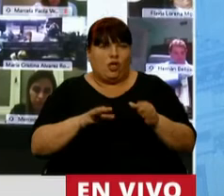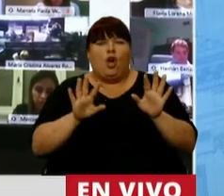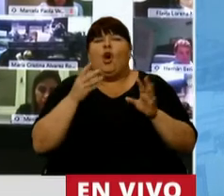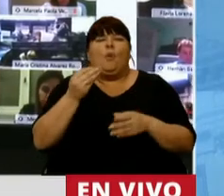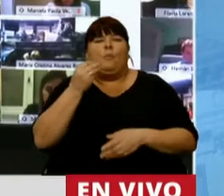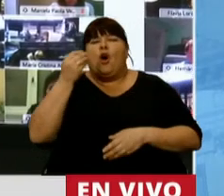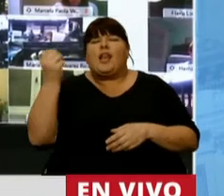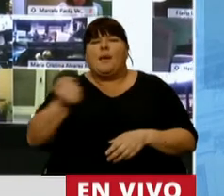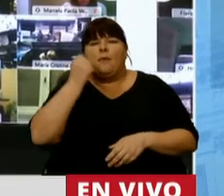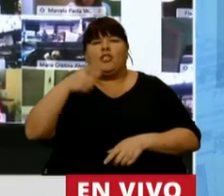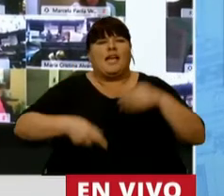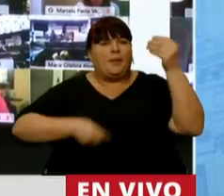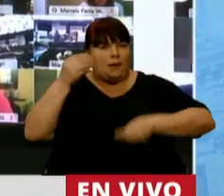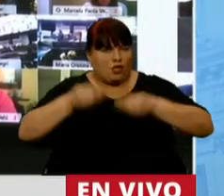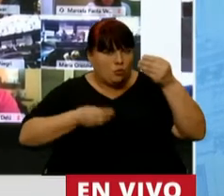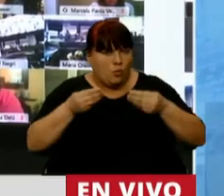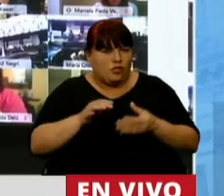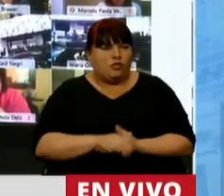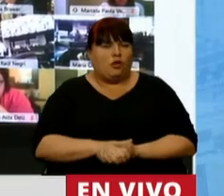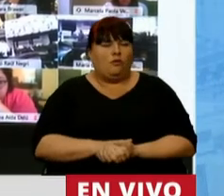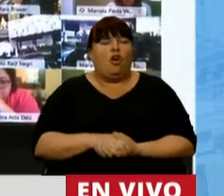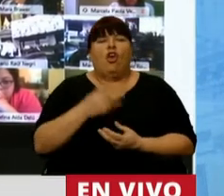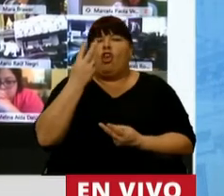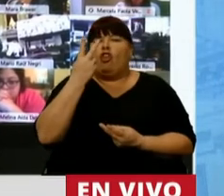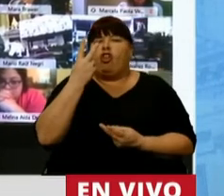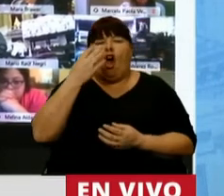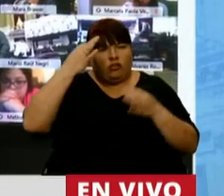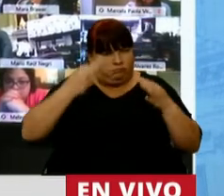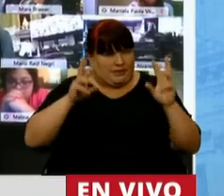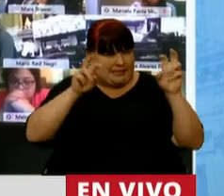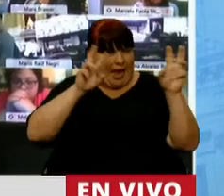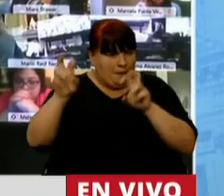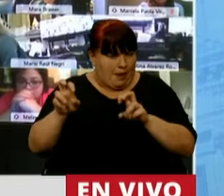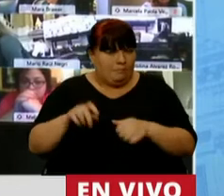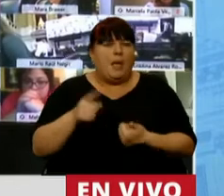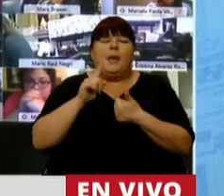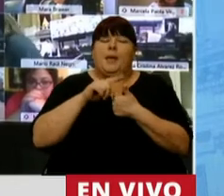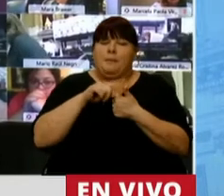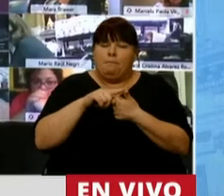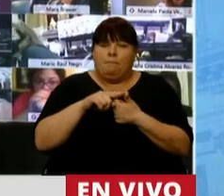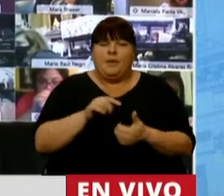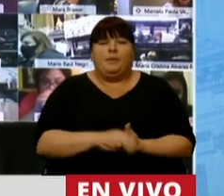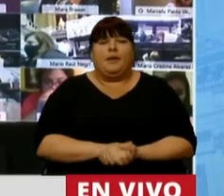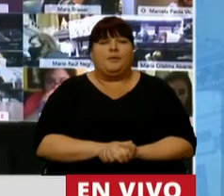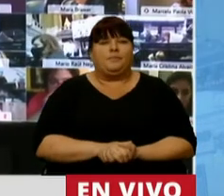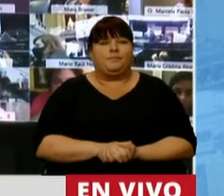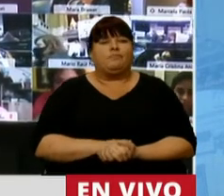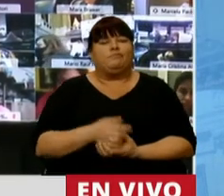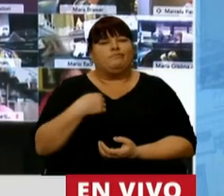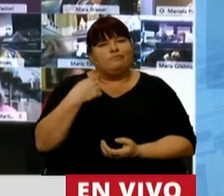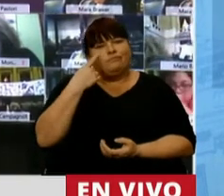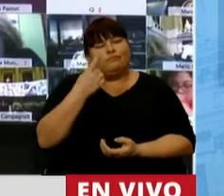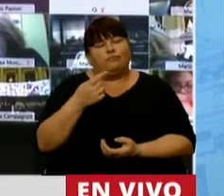qué es muy importante este presupuesto? Por dos motivos específicos. En primer lugar, porque